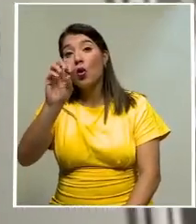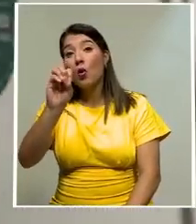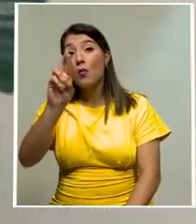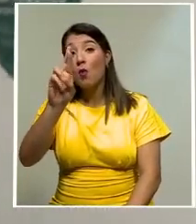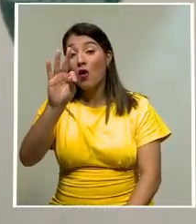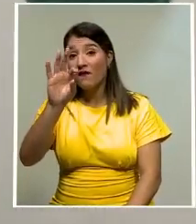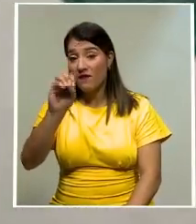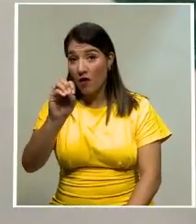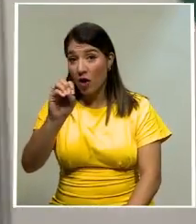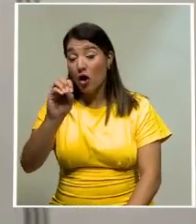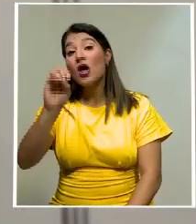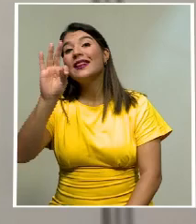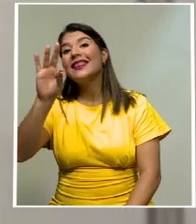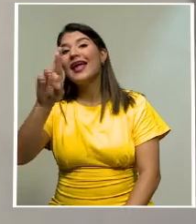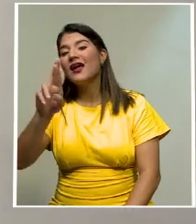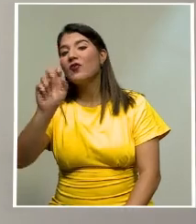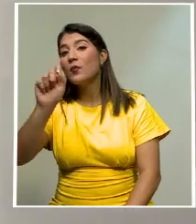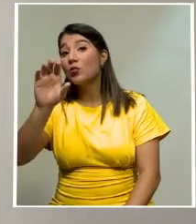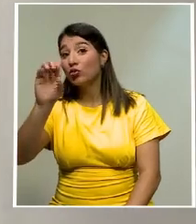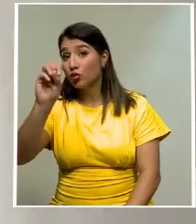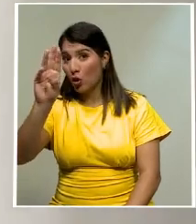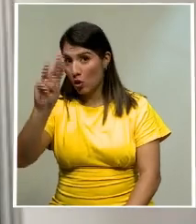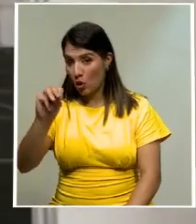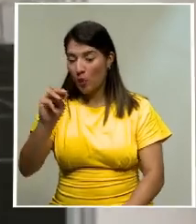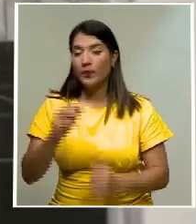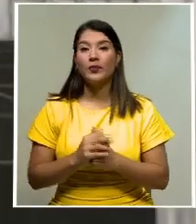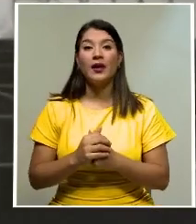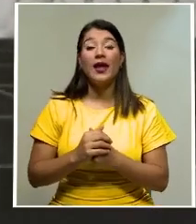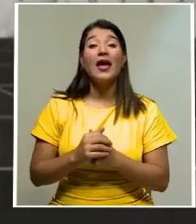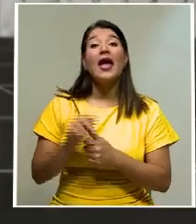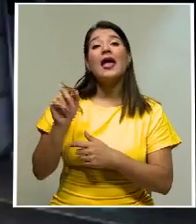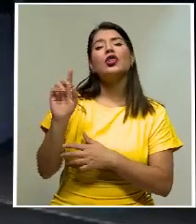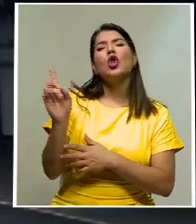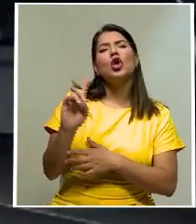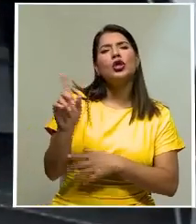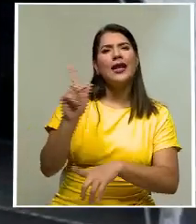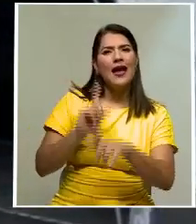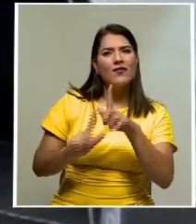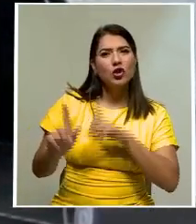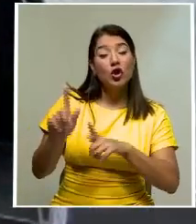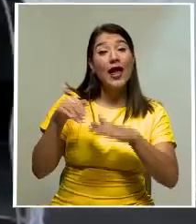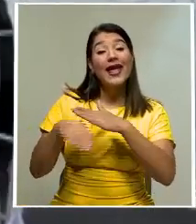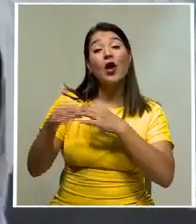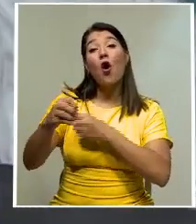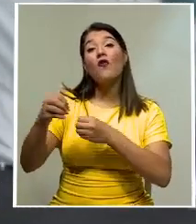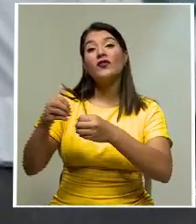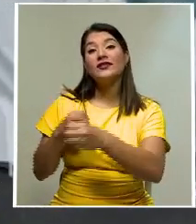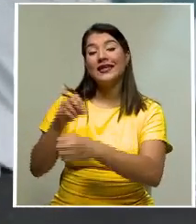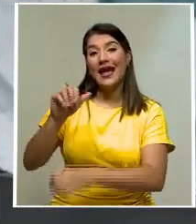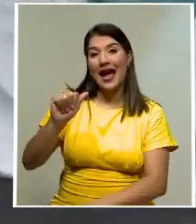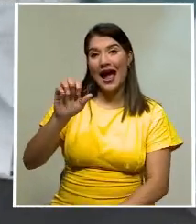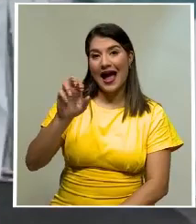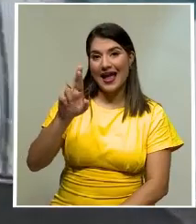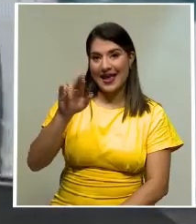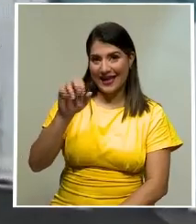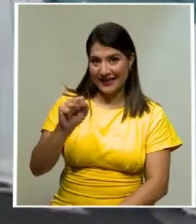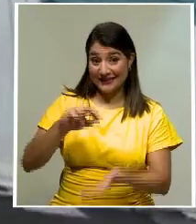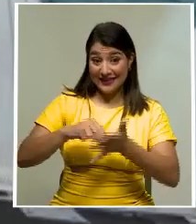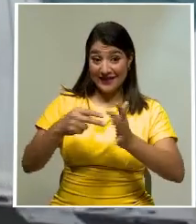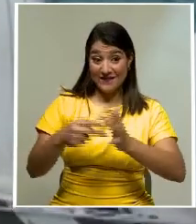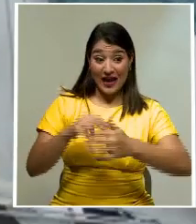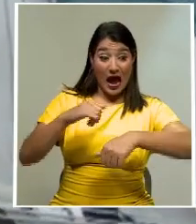covid.morfotr.com. El espacio designado para el laboratorio de pruebas se ubica en las oficinas de Aeris a 600 metros noroeste